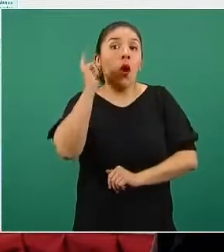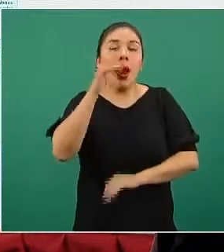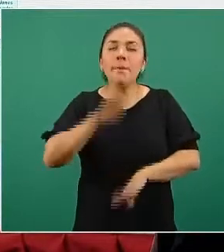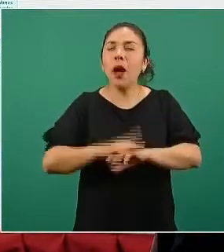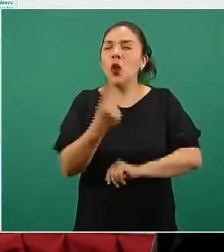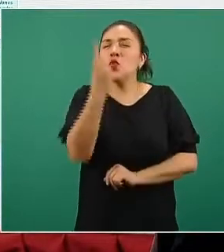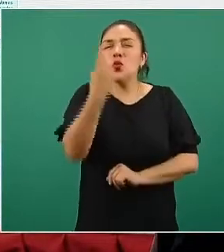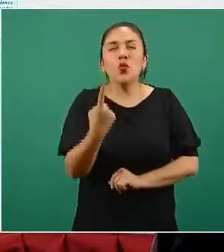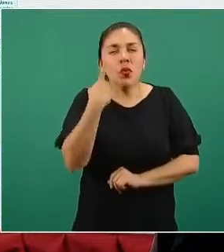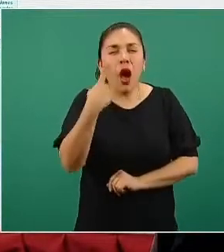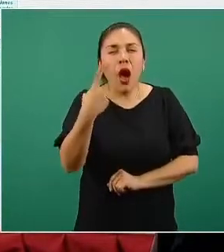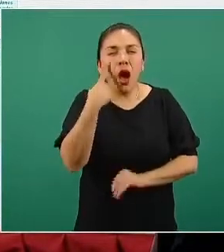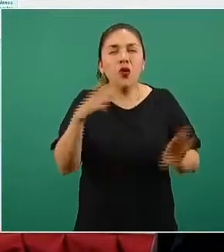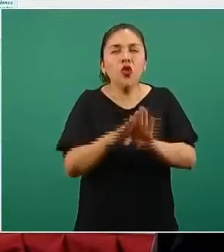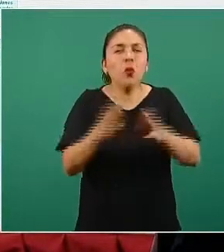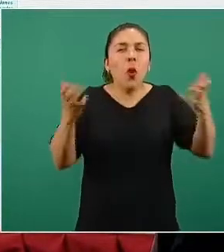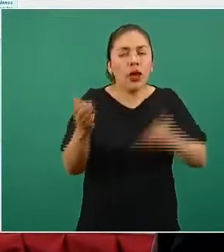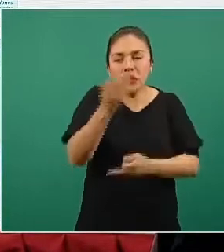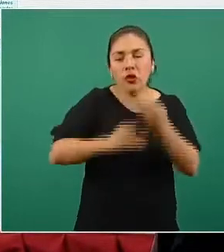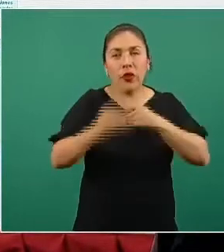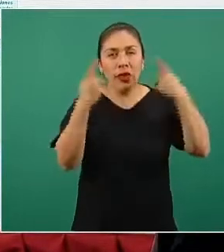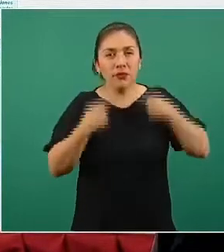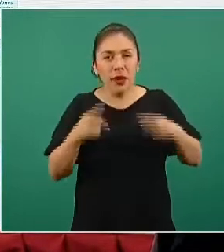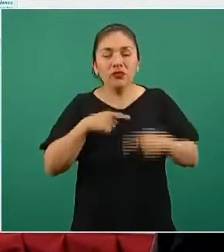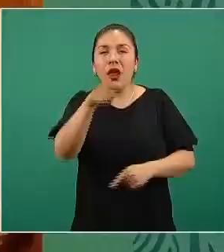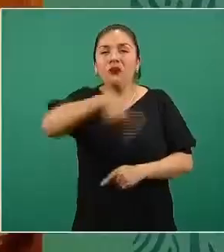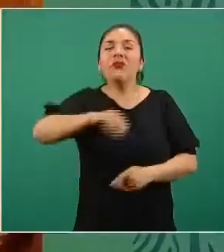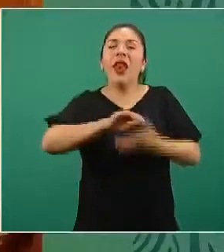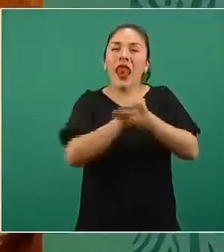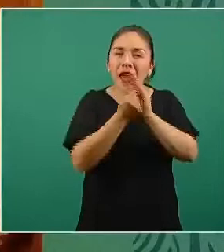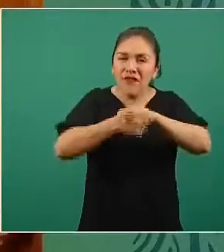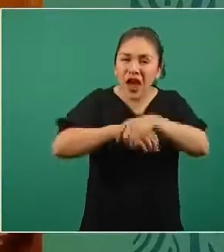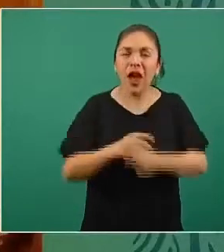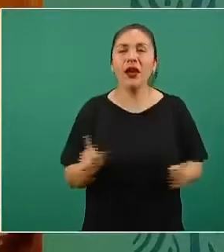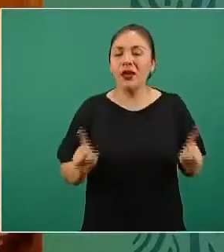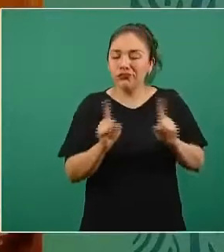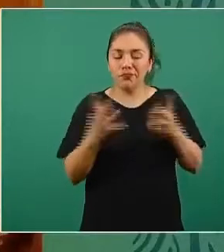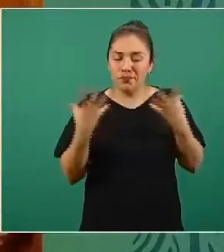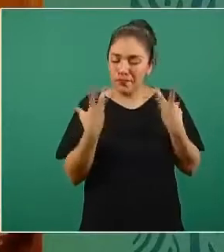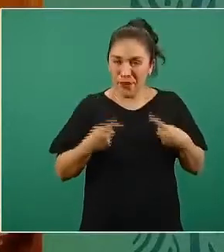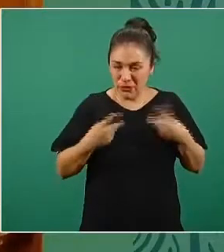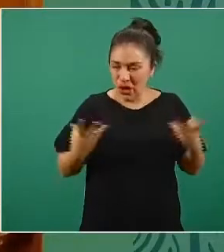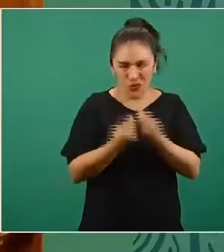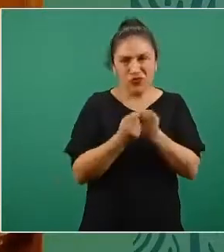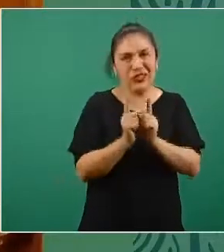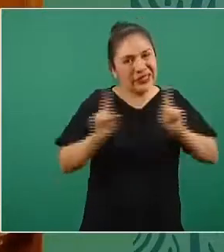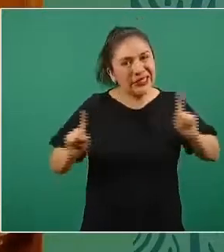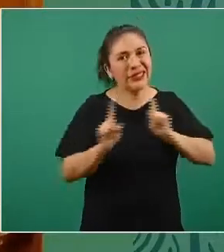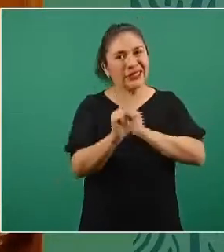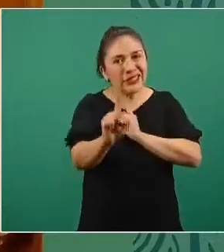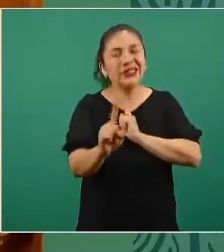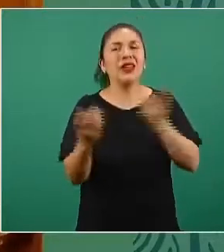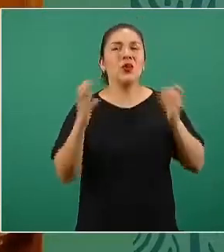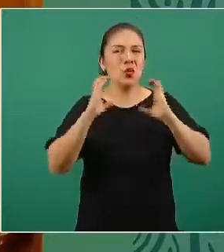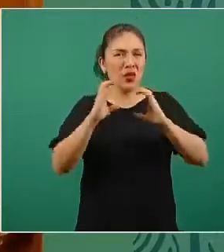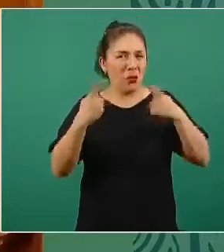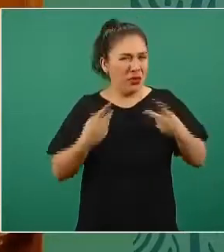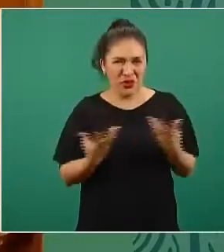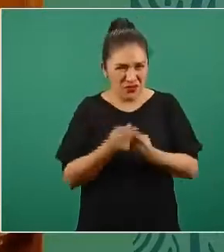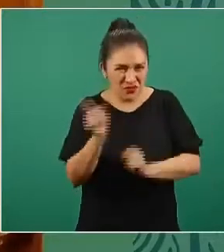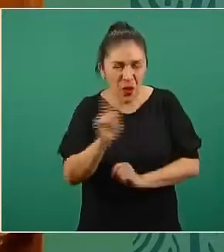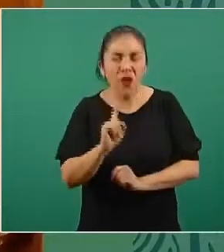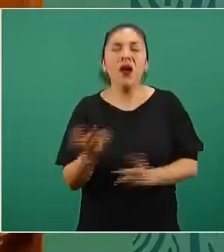particularmente por todo esto que hacemos como sociedad, el lavado de manos, el distanciamiento físico, o sea, la sana distancia